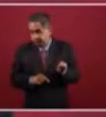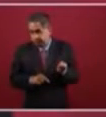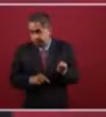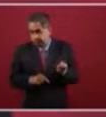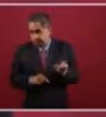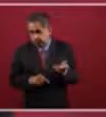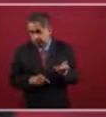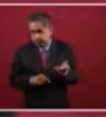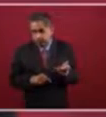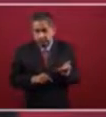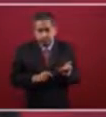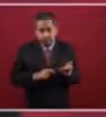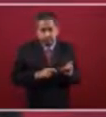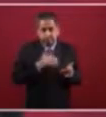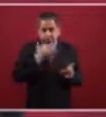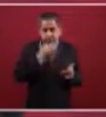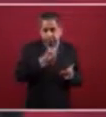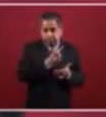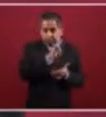ilegal,